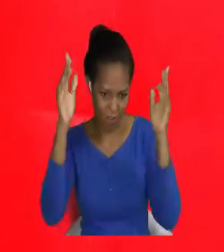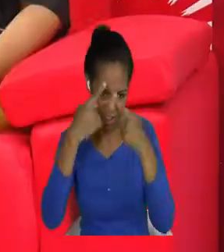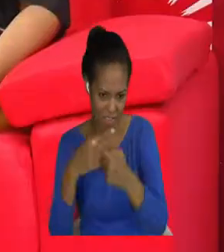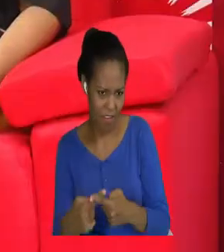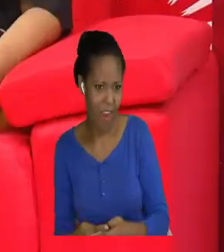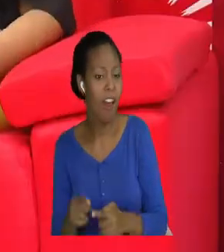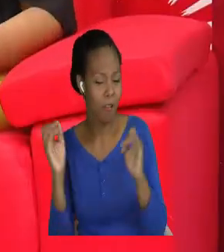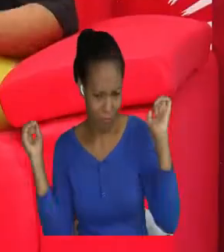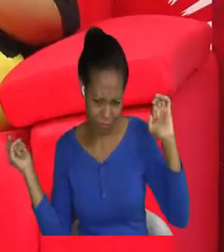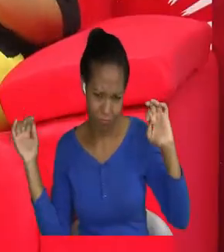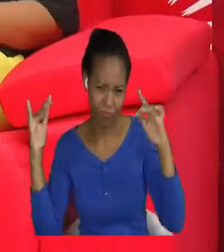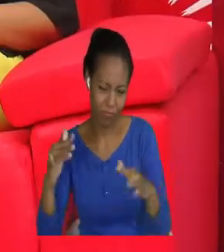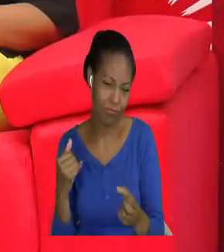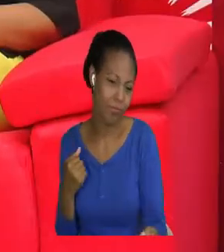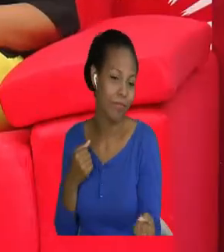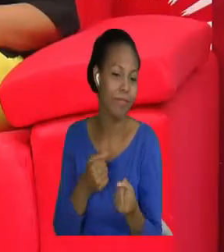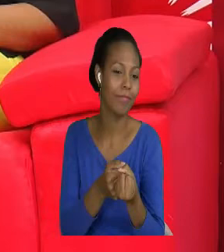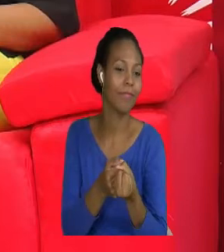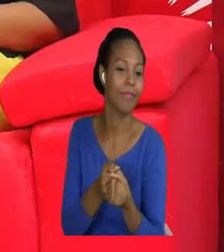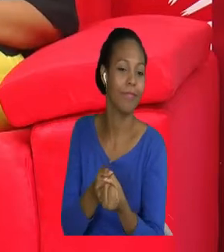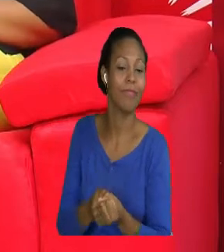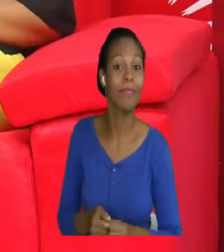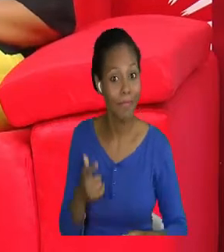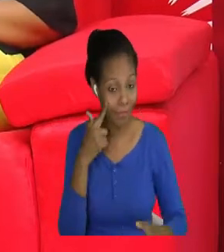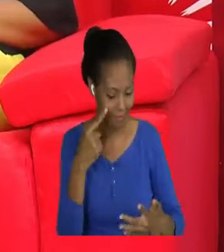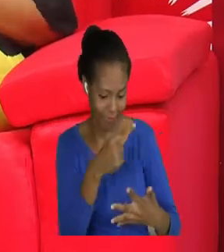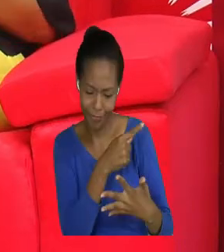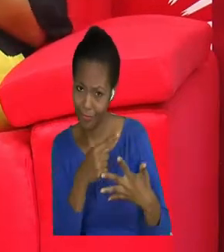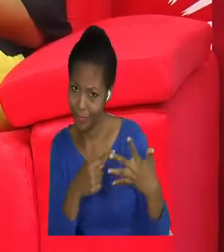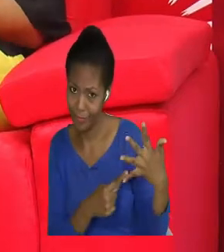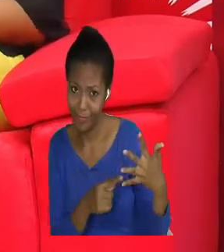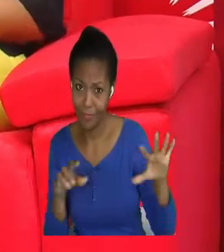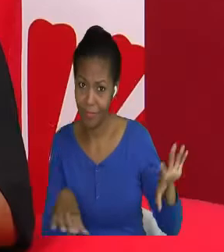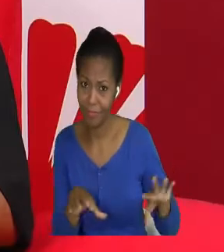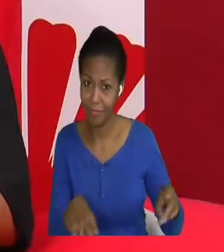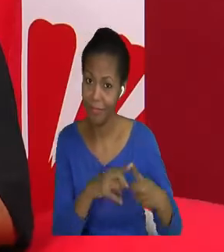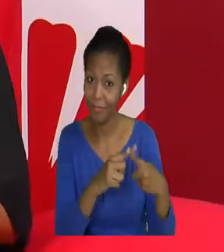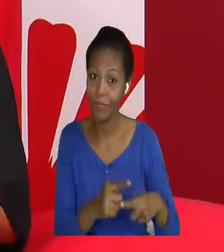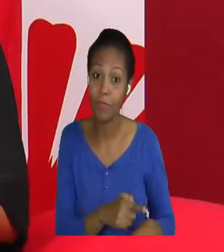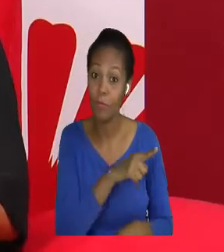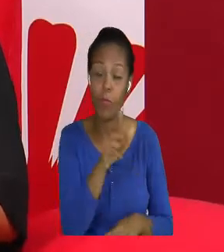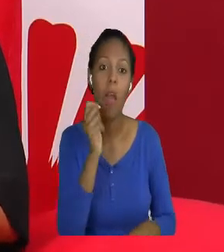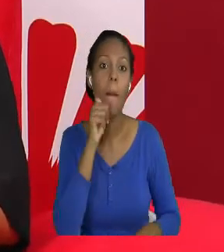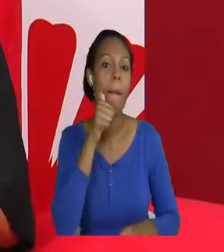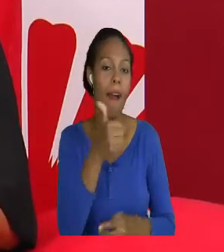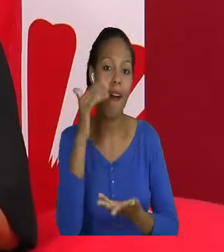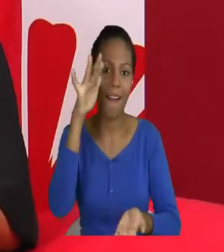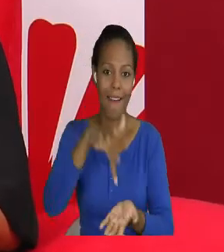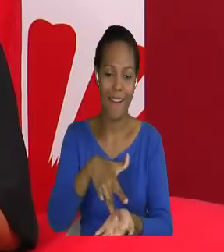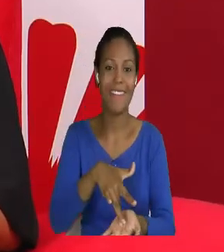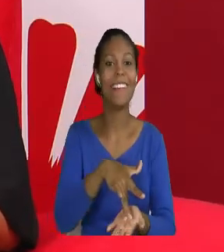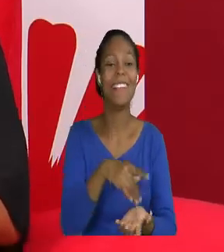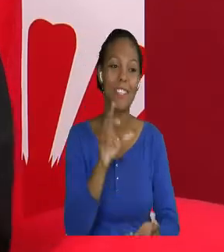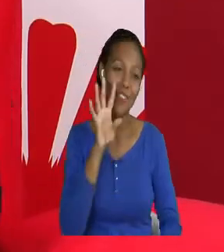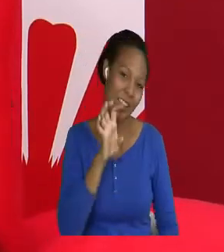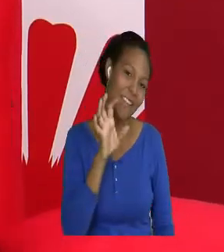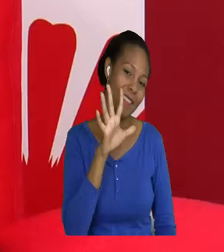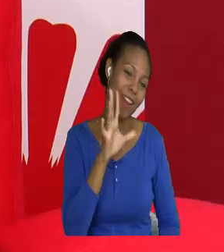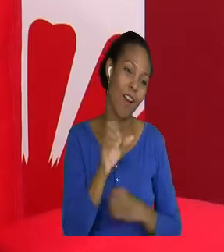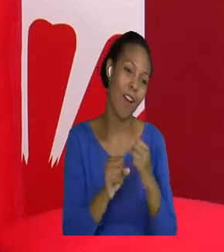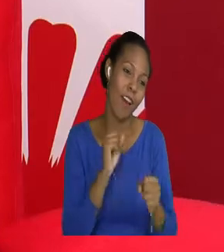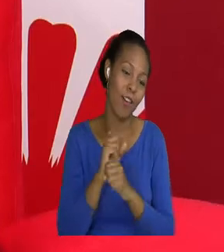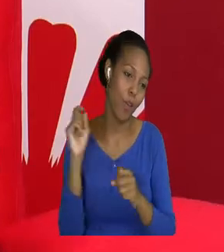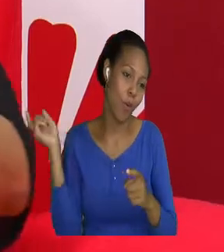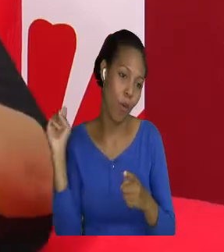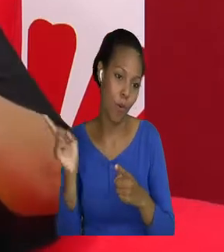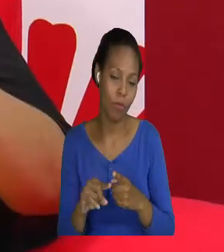entonces ya saben, ahí está toda la programación para que todos ustedes puedan disfrutar mañana en los 95 años de vida municipal. Jenny, hagámosle